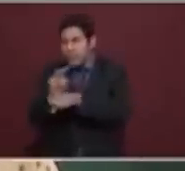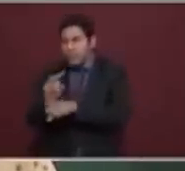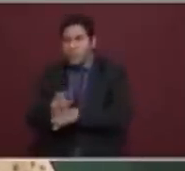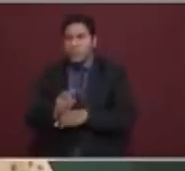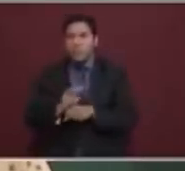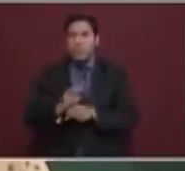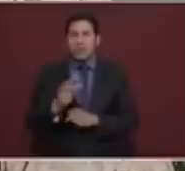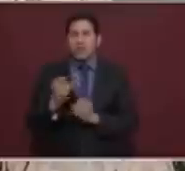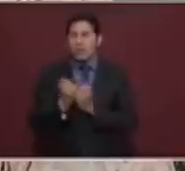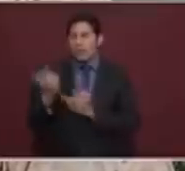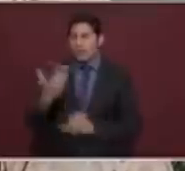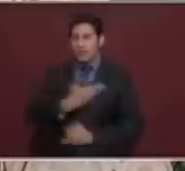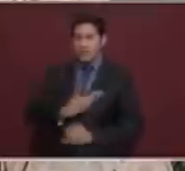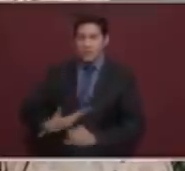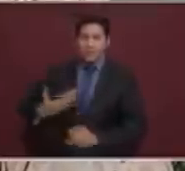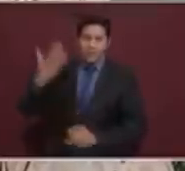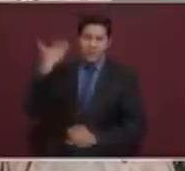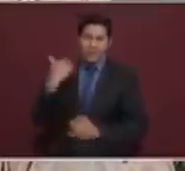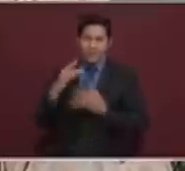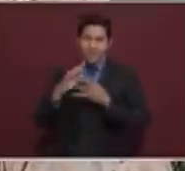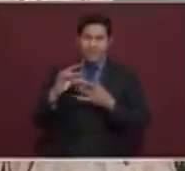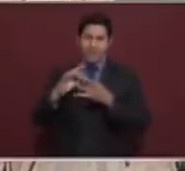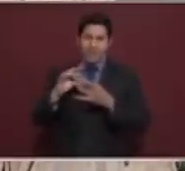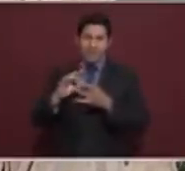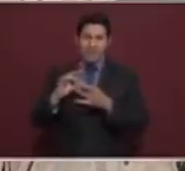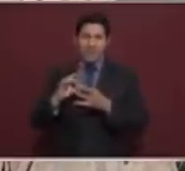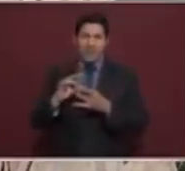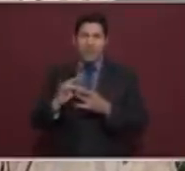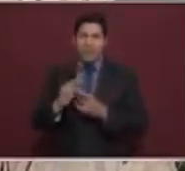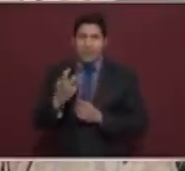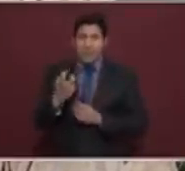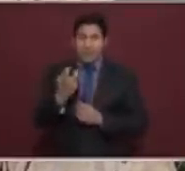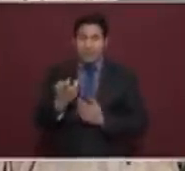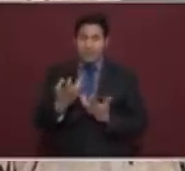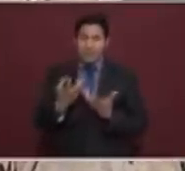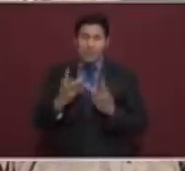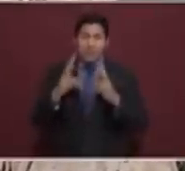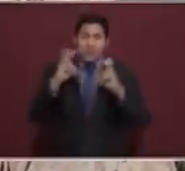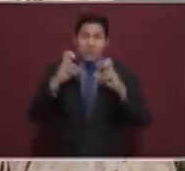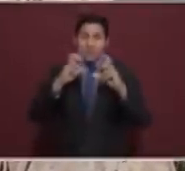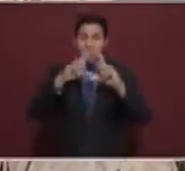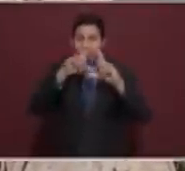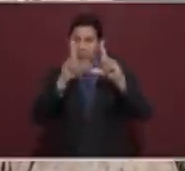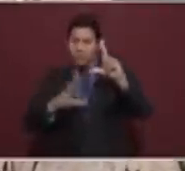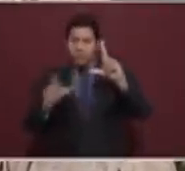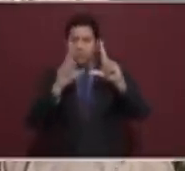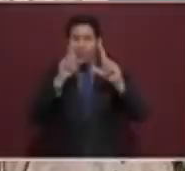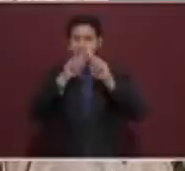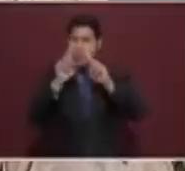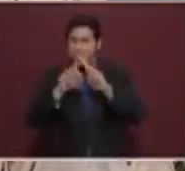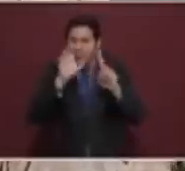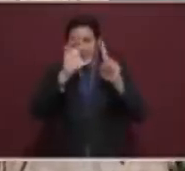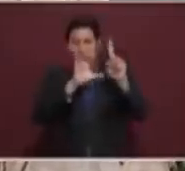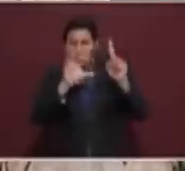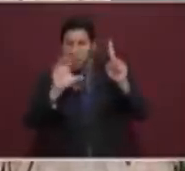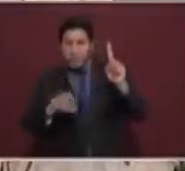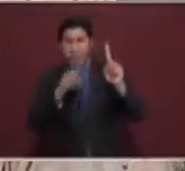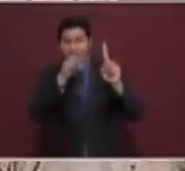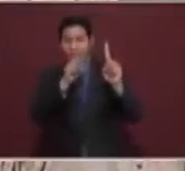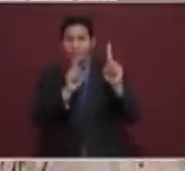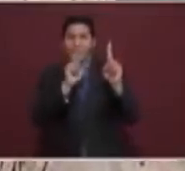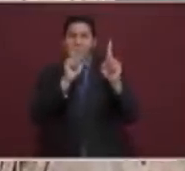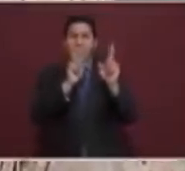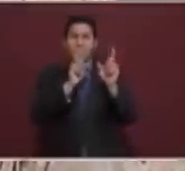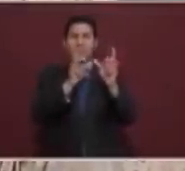dentro de d esta actividad de las coordinaciones les entrara el ejército como fuerza